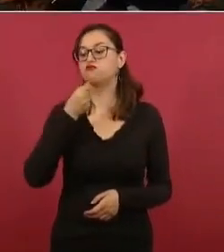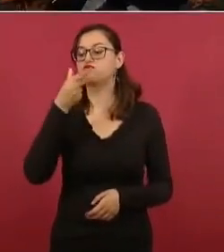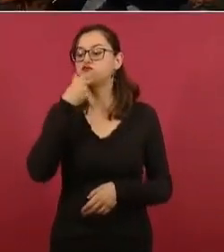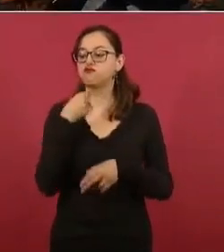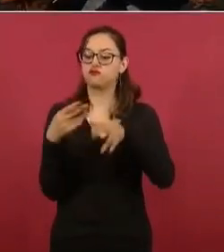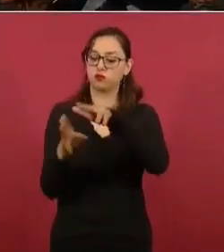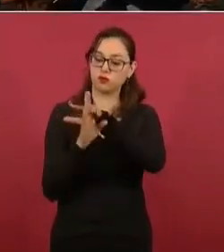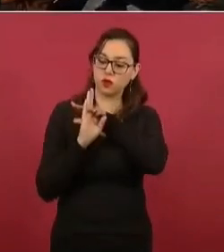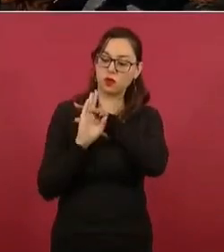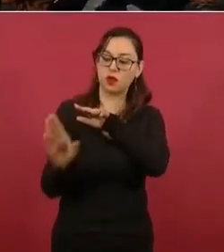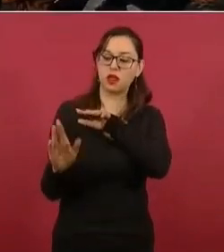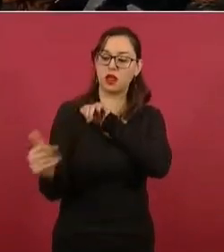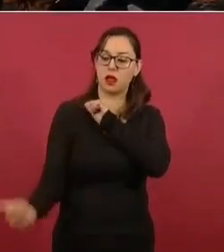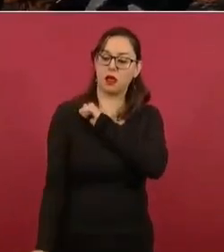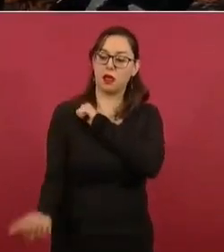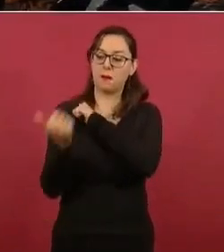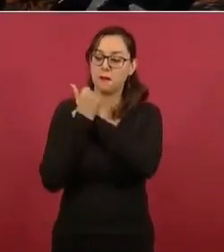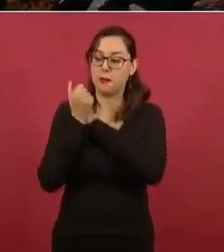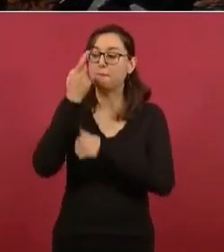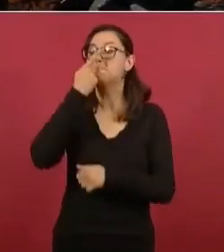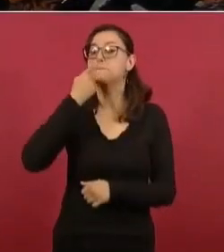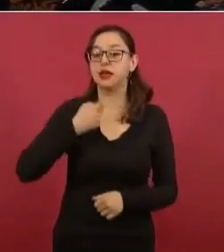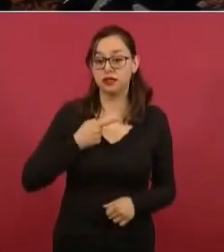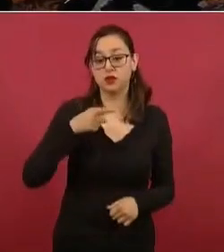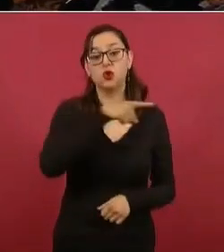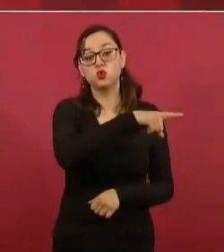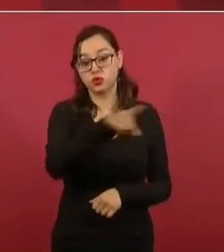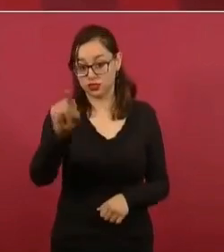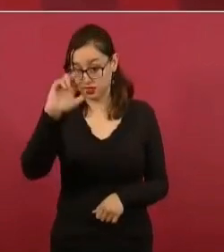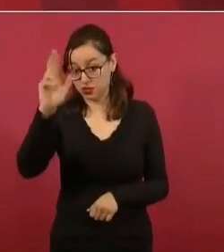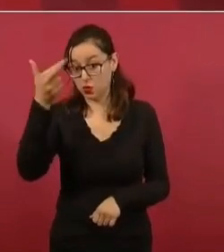que lo voy a repetir. Me dijo: